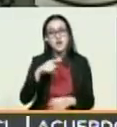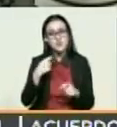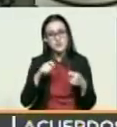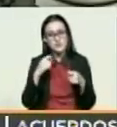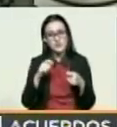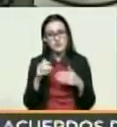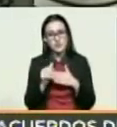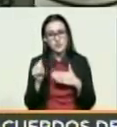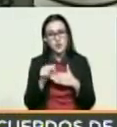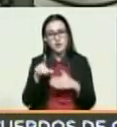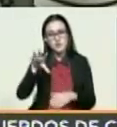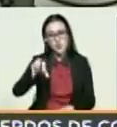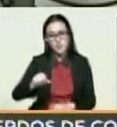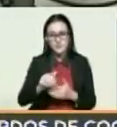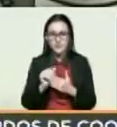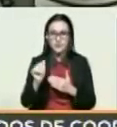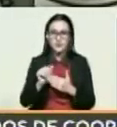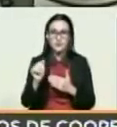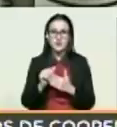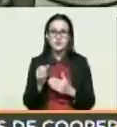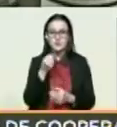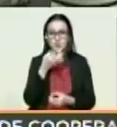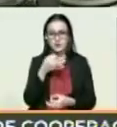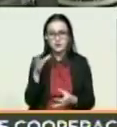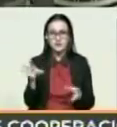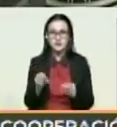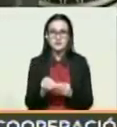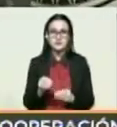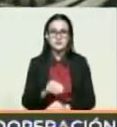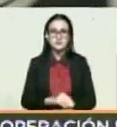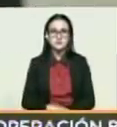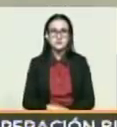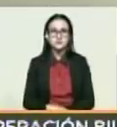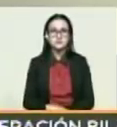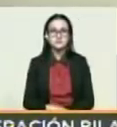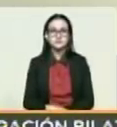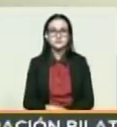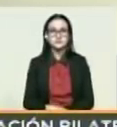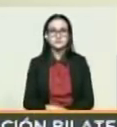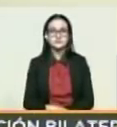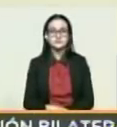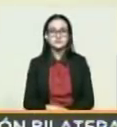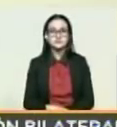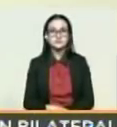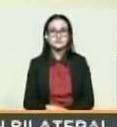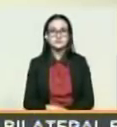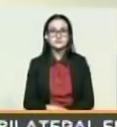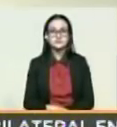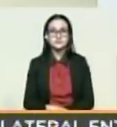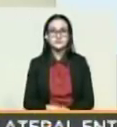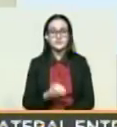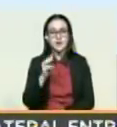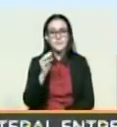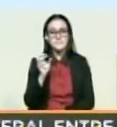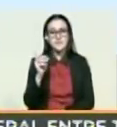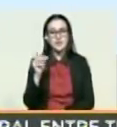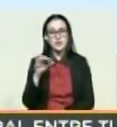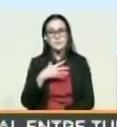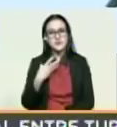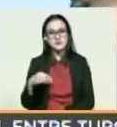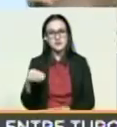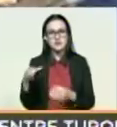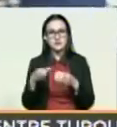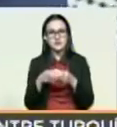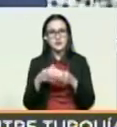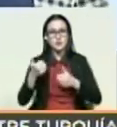y ellos adquieren divisas buenas tardes allí escucharán ustedes entonces declaraciones de pedro maldonado presidente del comité